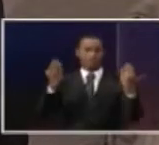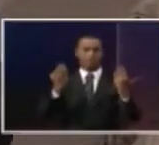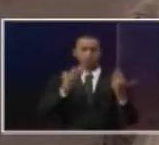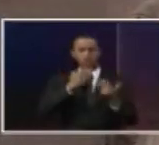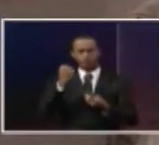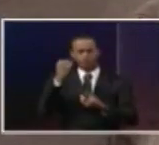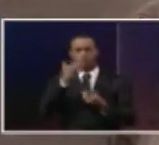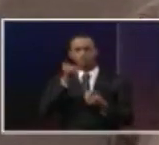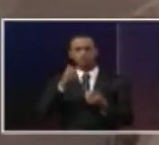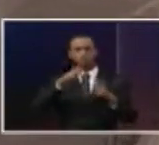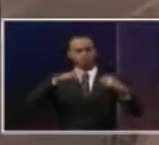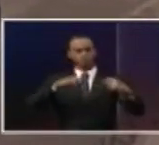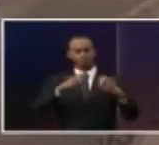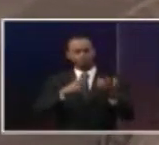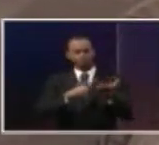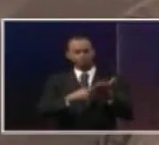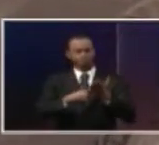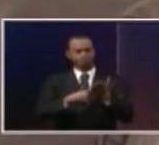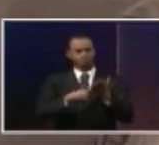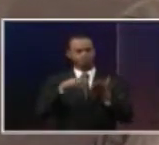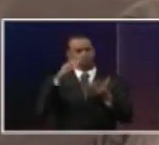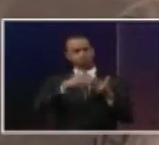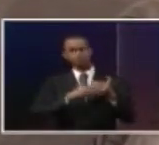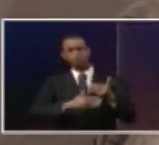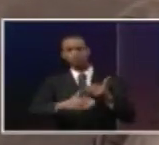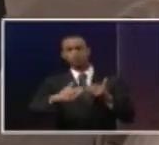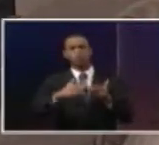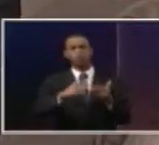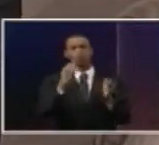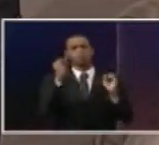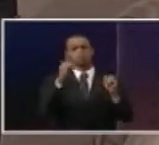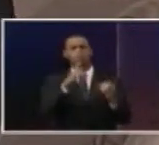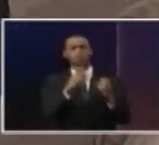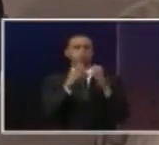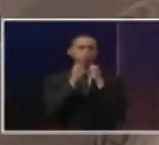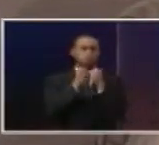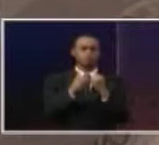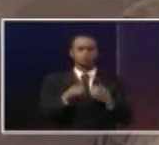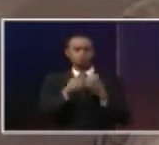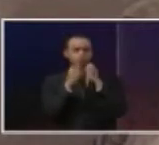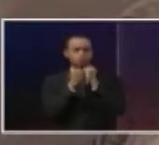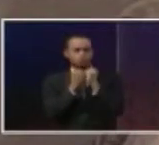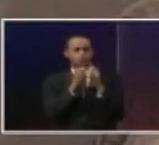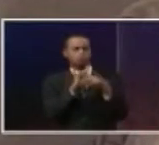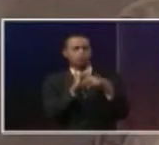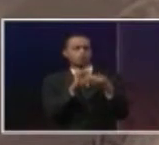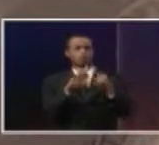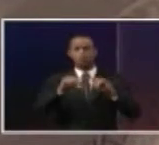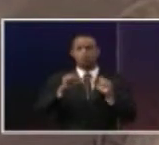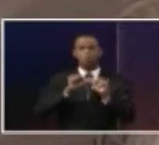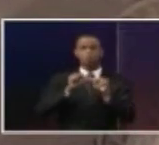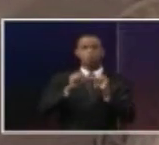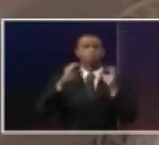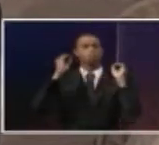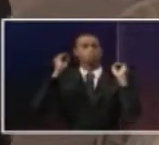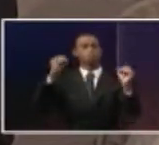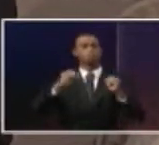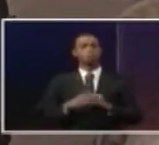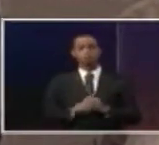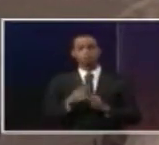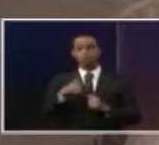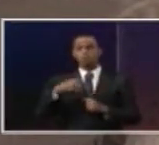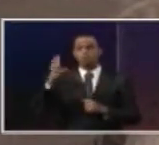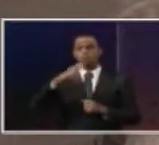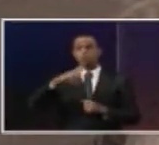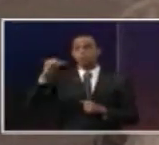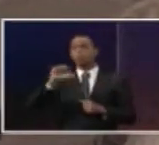sentarnos y conversar. Mira, esta relación no va a ningún camino, tú me quieres, yo te quiero, pero no vamos a llegar a ningún camino porque o yo me voy a